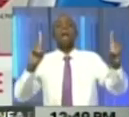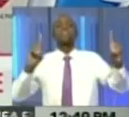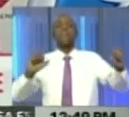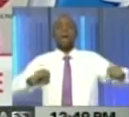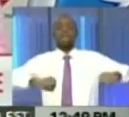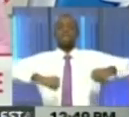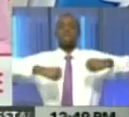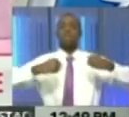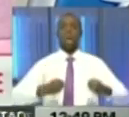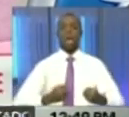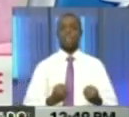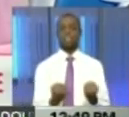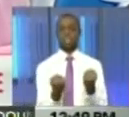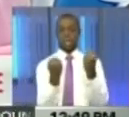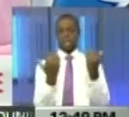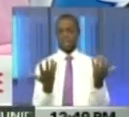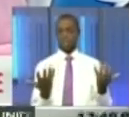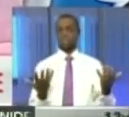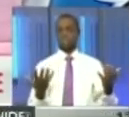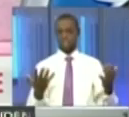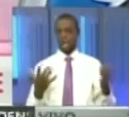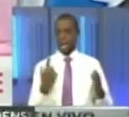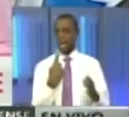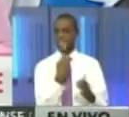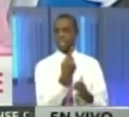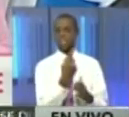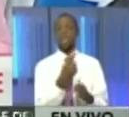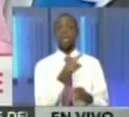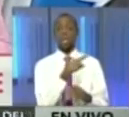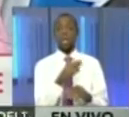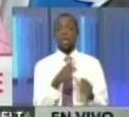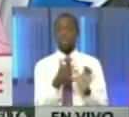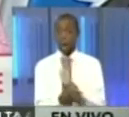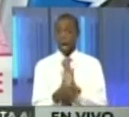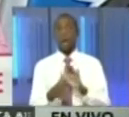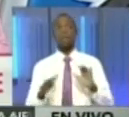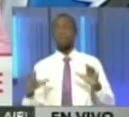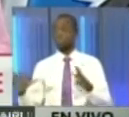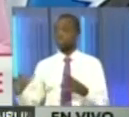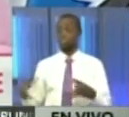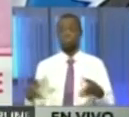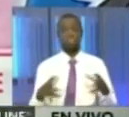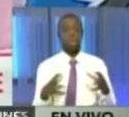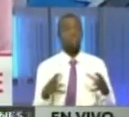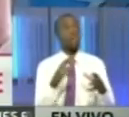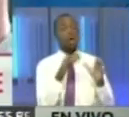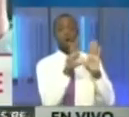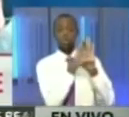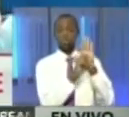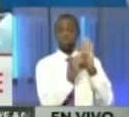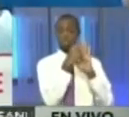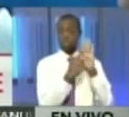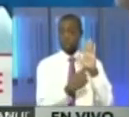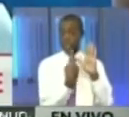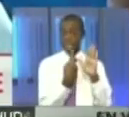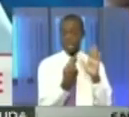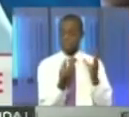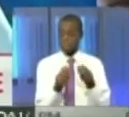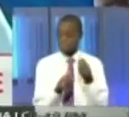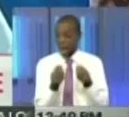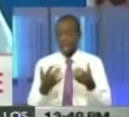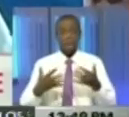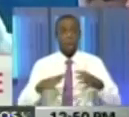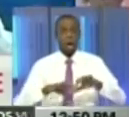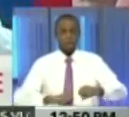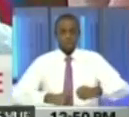tal es así que para la protección de ese mismo mecanismo, la misma Constitución establece estas cuatro condiciones